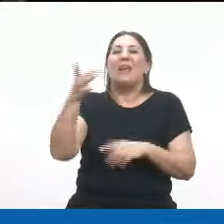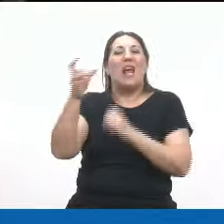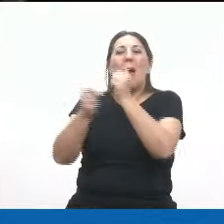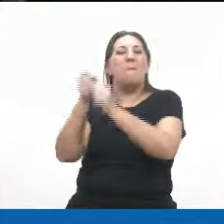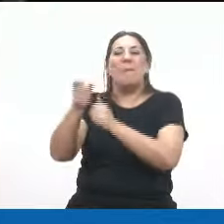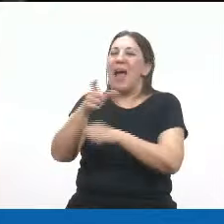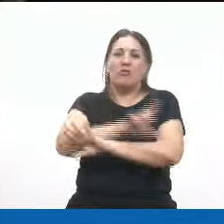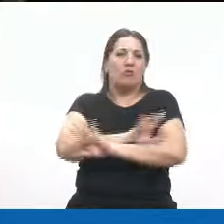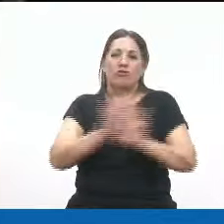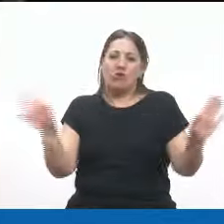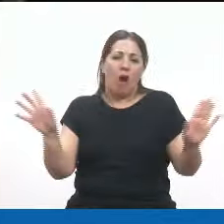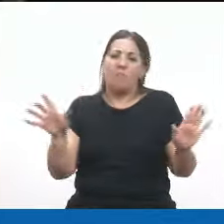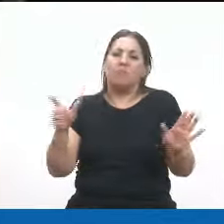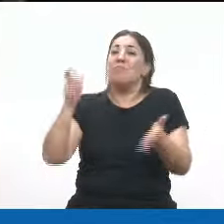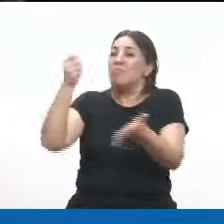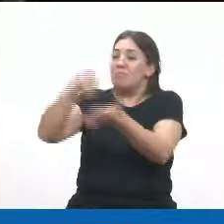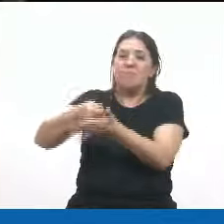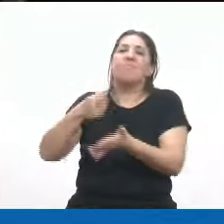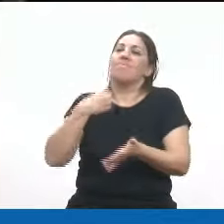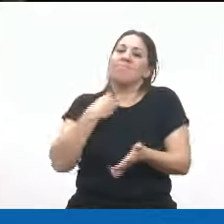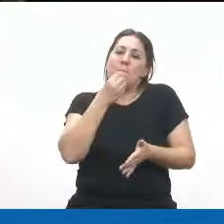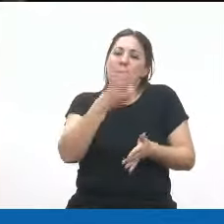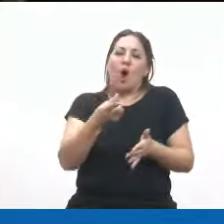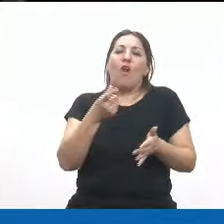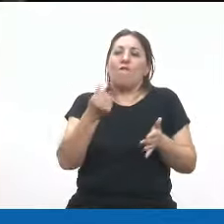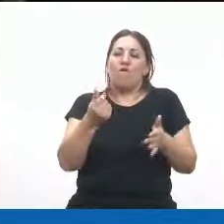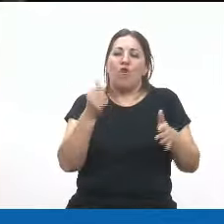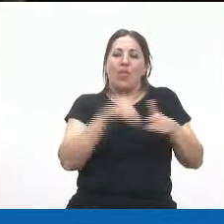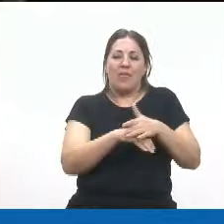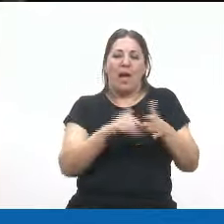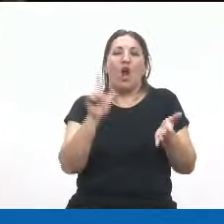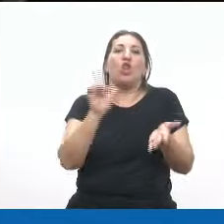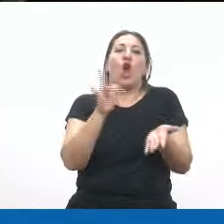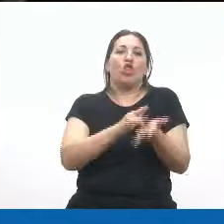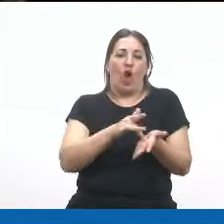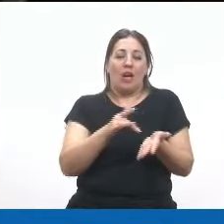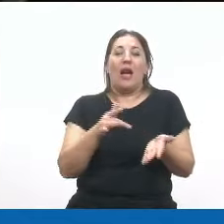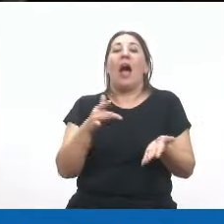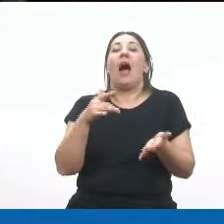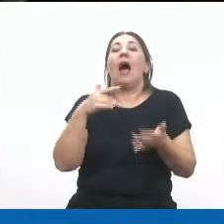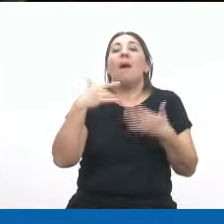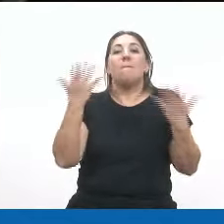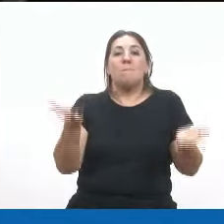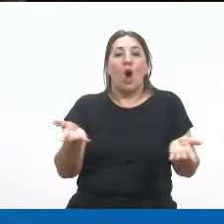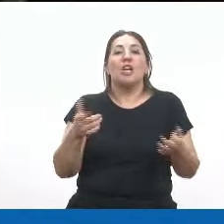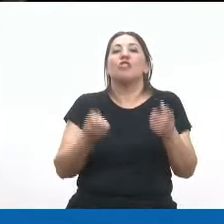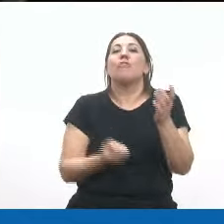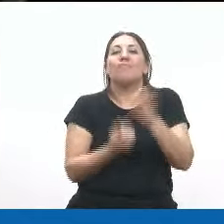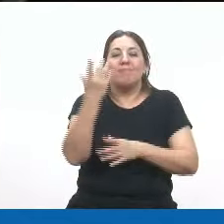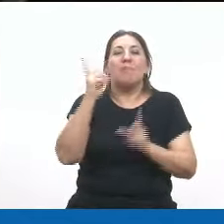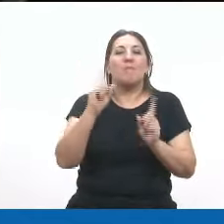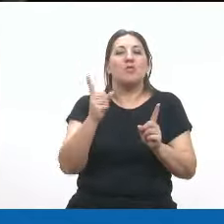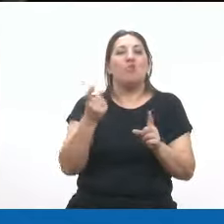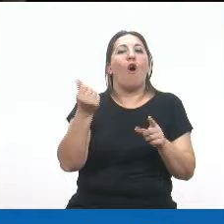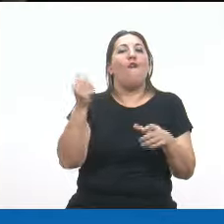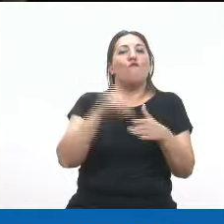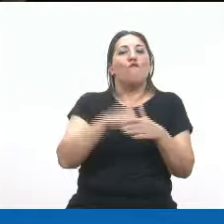financiamiento Entonces vamos a hacer un fondo fiduciario Así es el que nació por ejemplo el fondo fiduciario